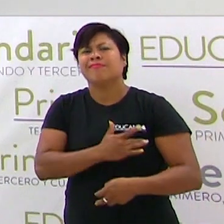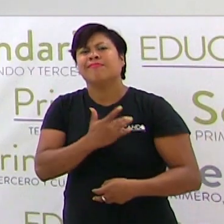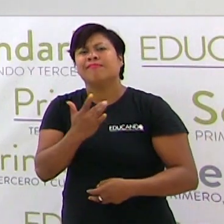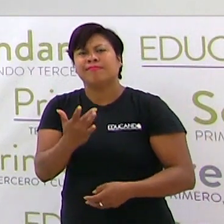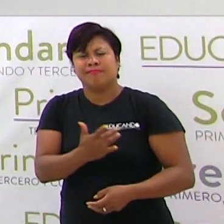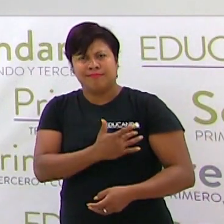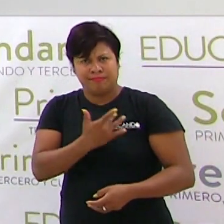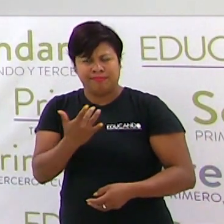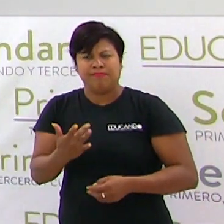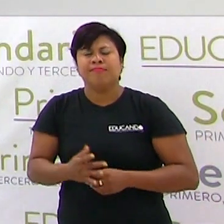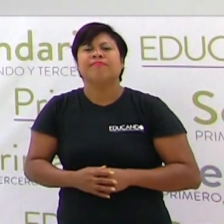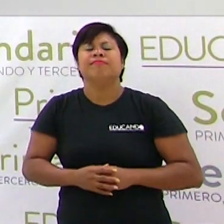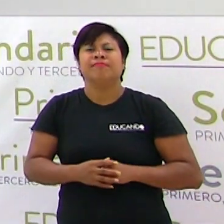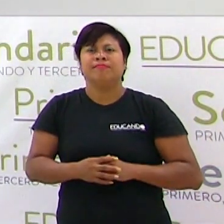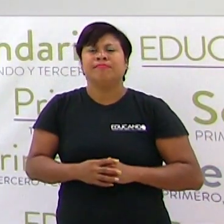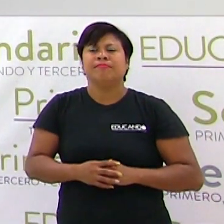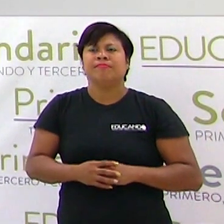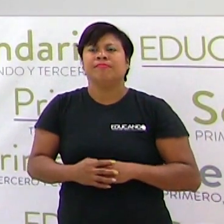sentimientos, expresar